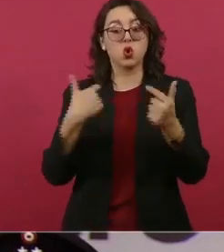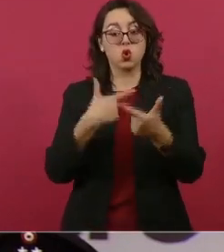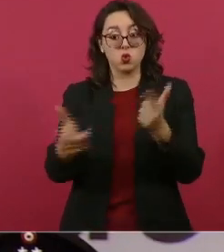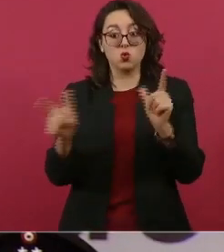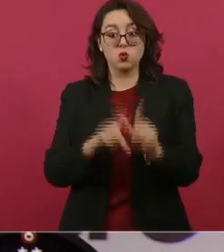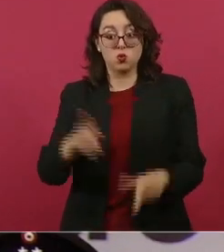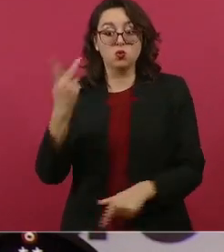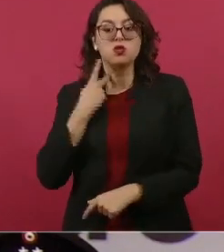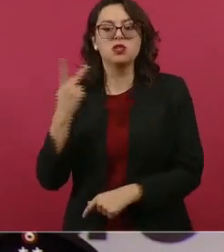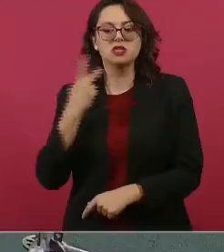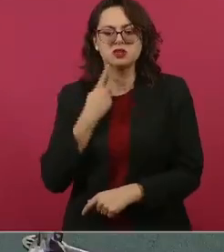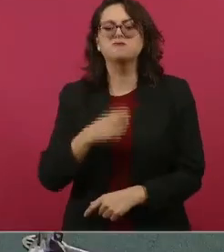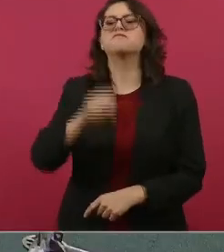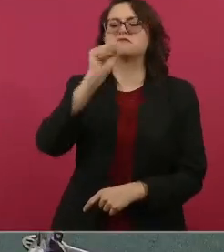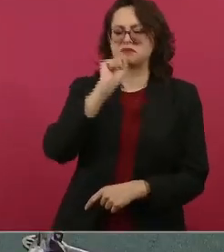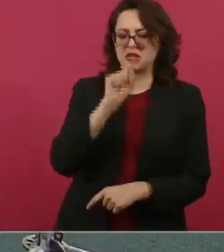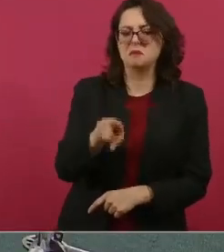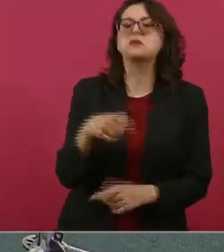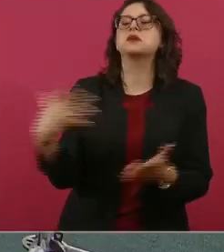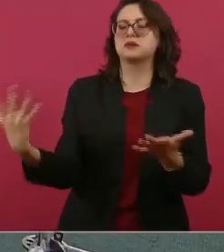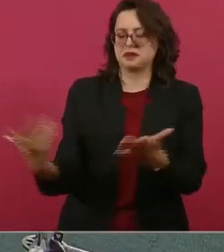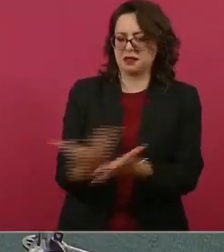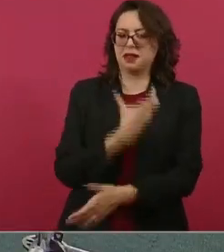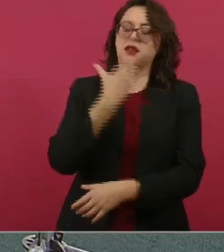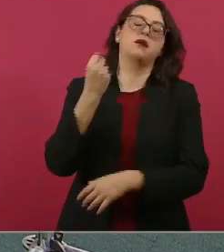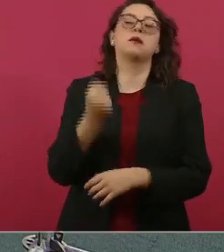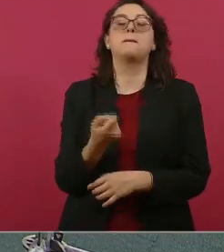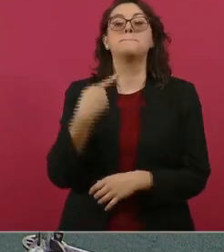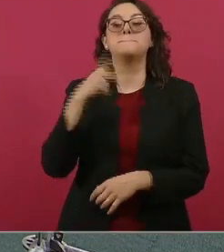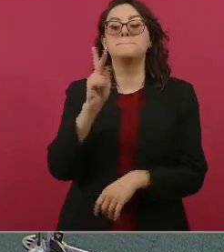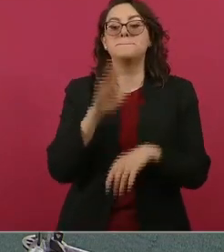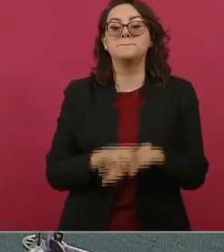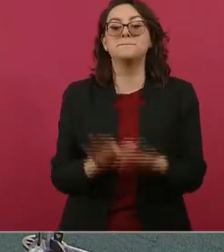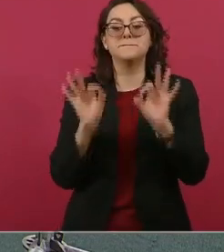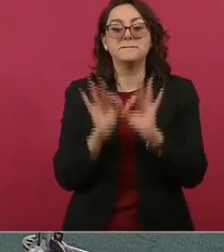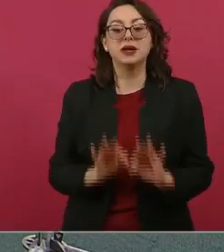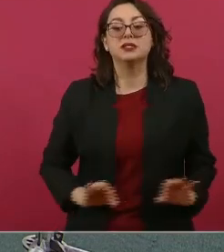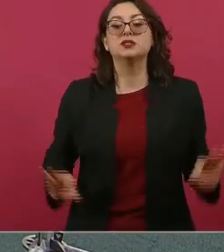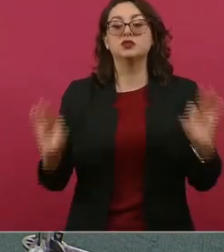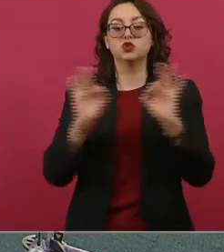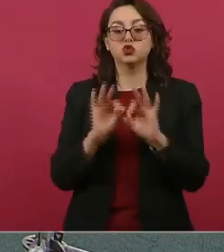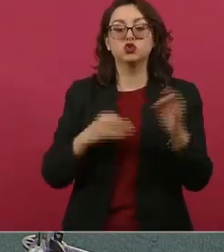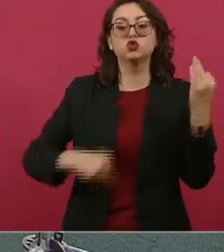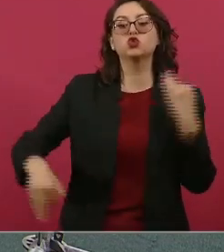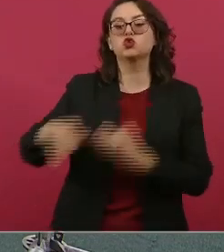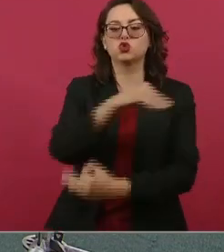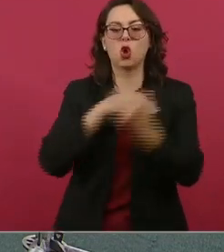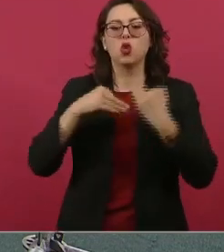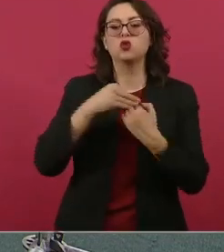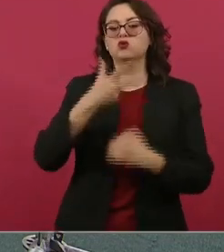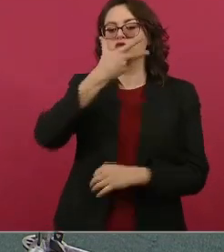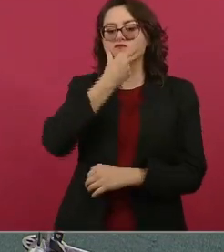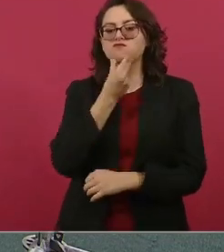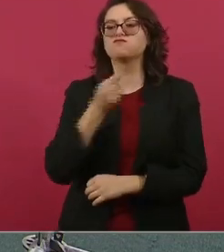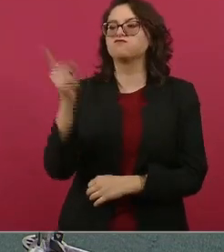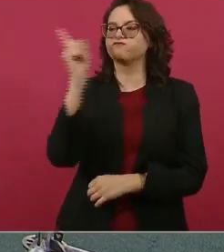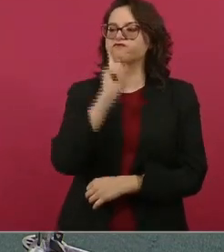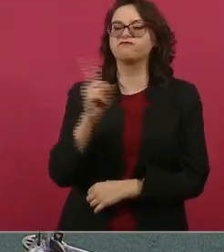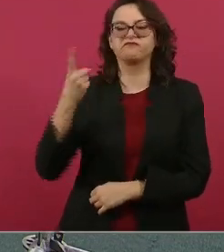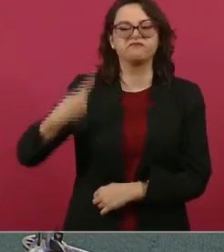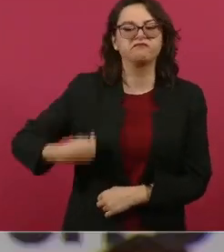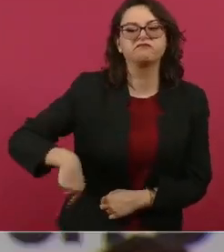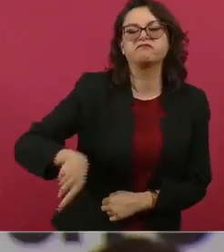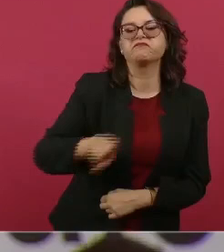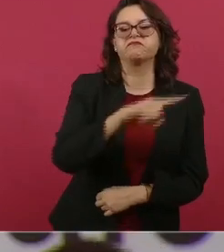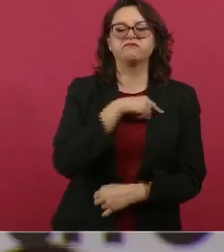sobre todas las cosas, es el triunfo de todas y todos nosotros. El triunfo